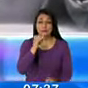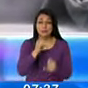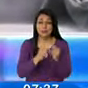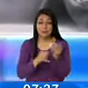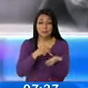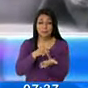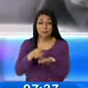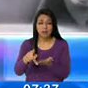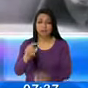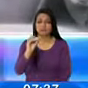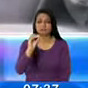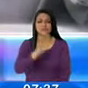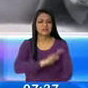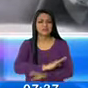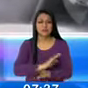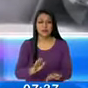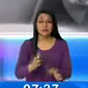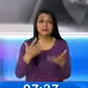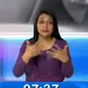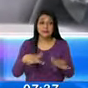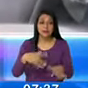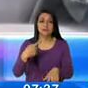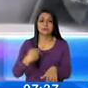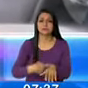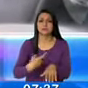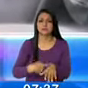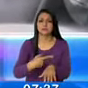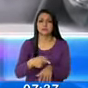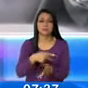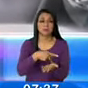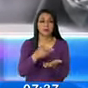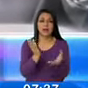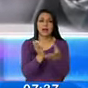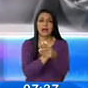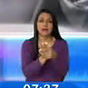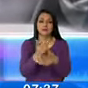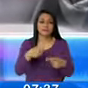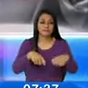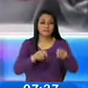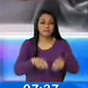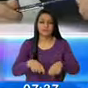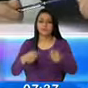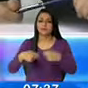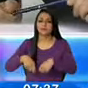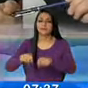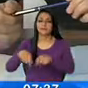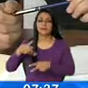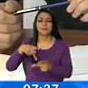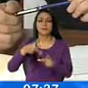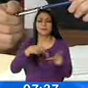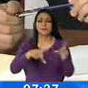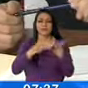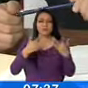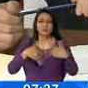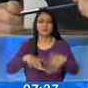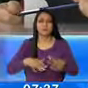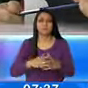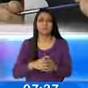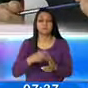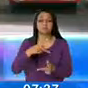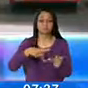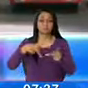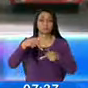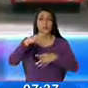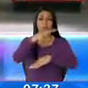que no sea el que esté especificado en el acta que han firmado los dos prefectos. Desde la prefectura de Pichincha se